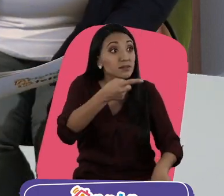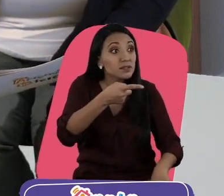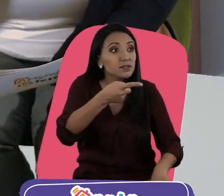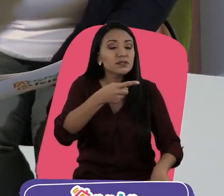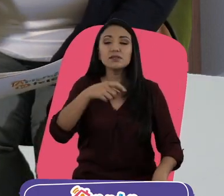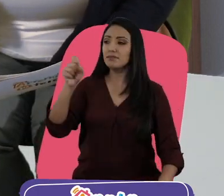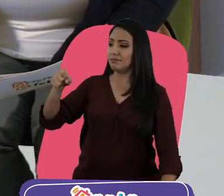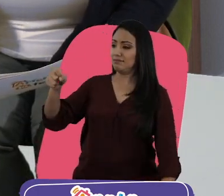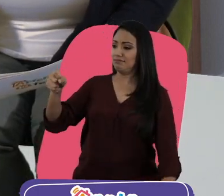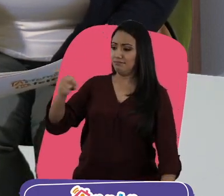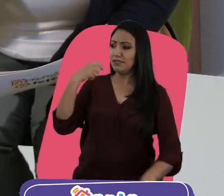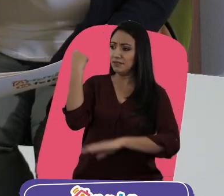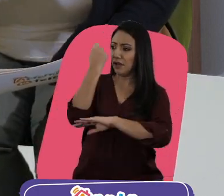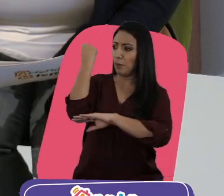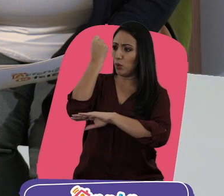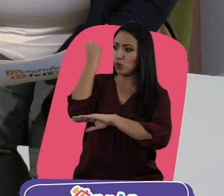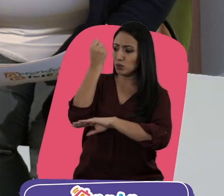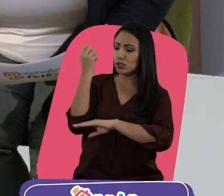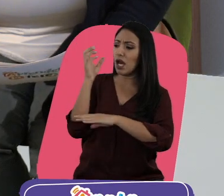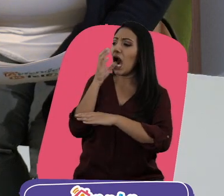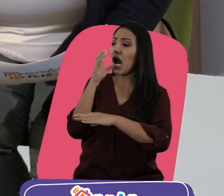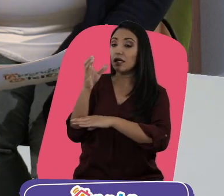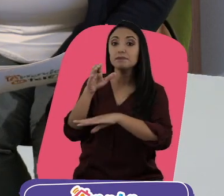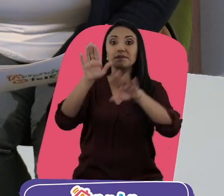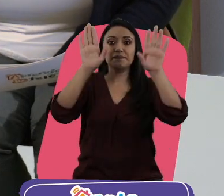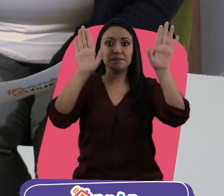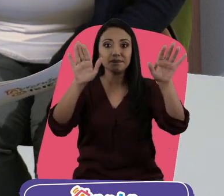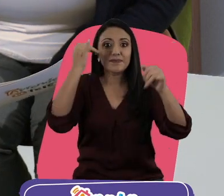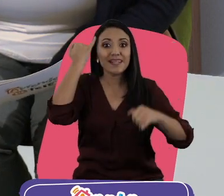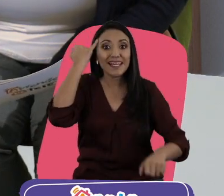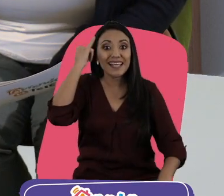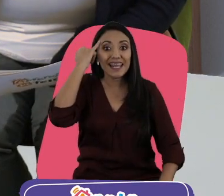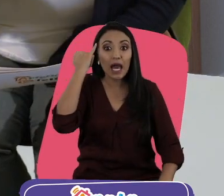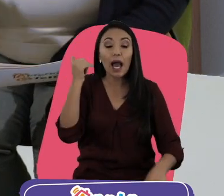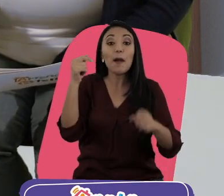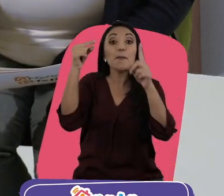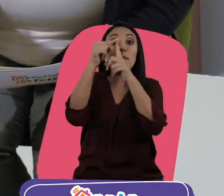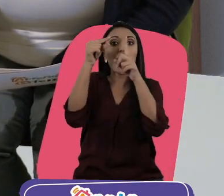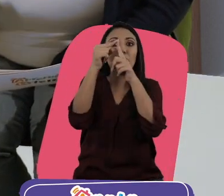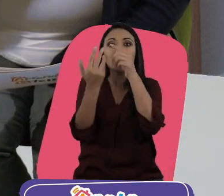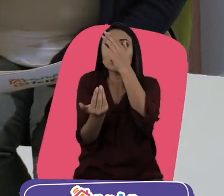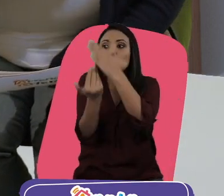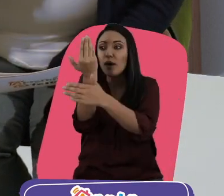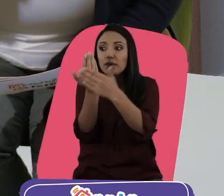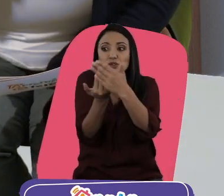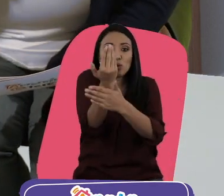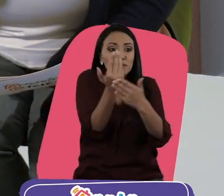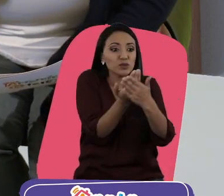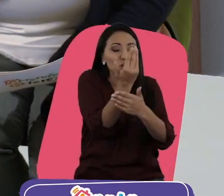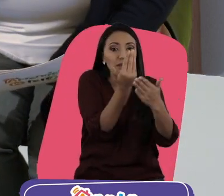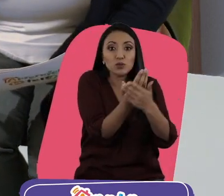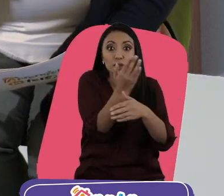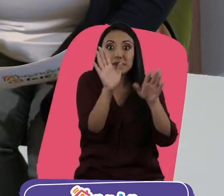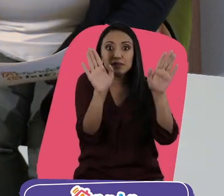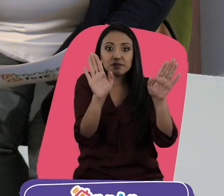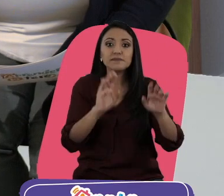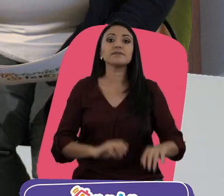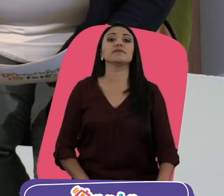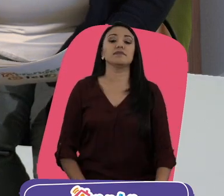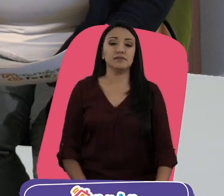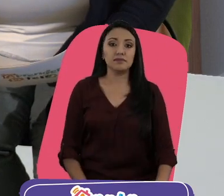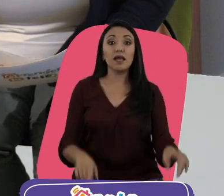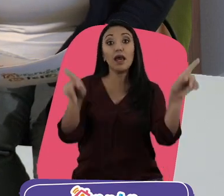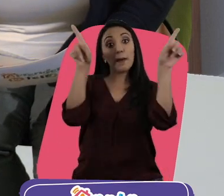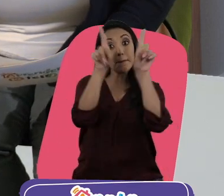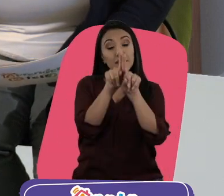¿La recuerdan, chicos? Me encanta, la cantaba mucho en casa. ¿Qué tal si creamos una nueva letra para esta canción ecuatoriana? Perfecto, le